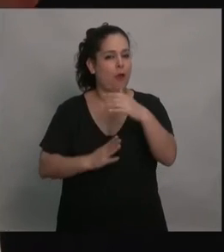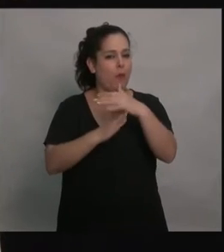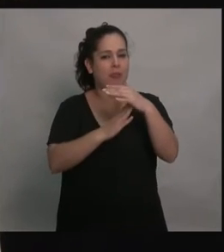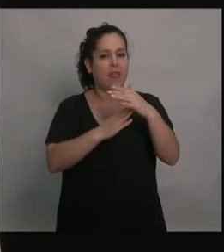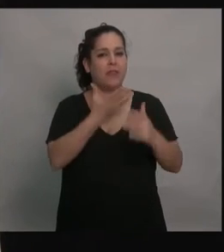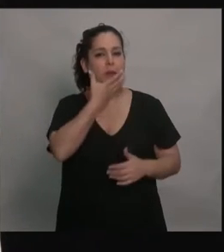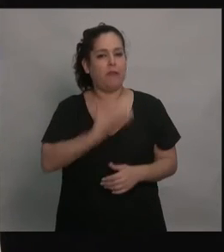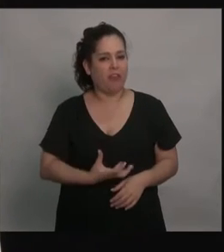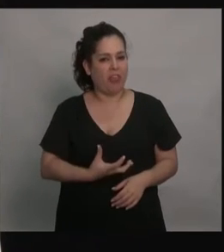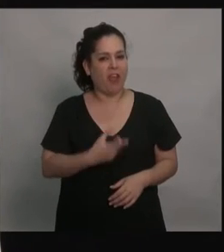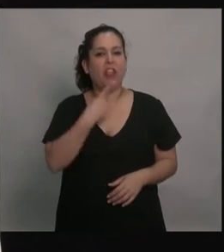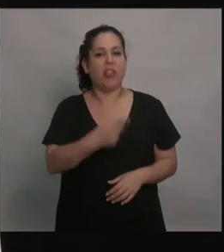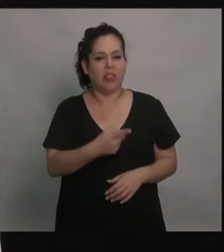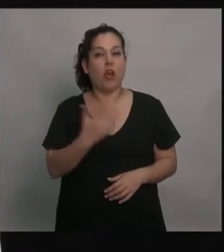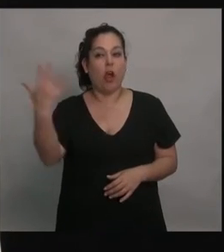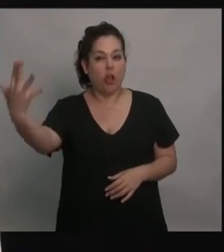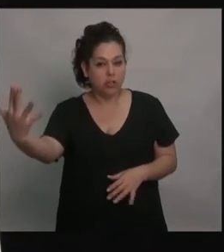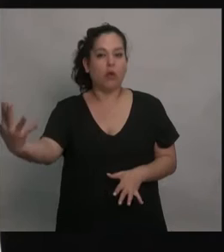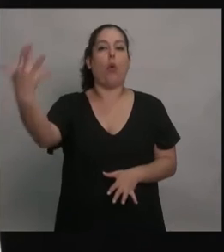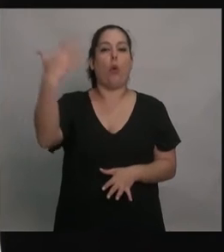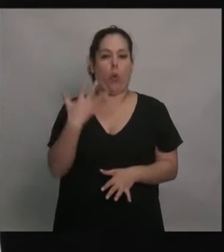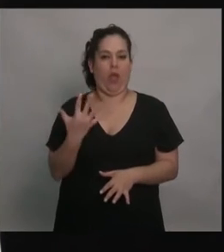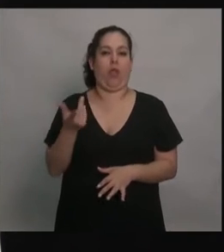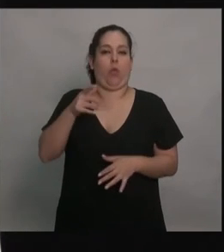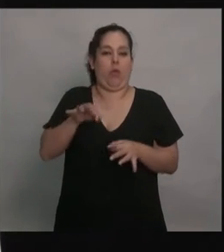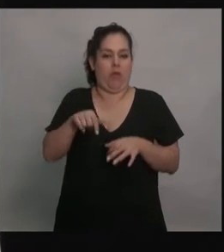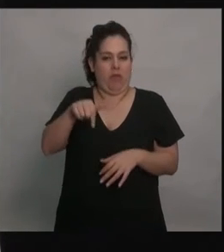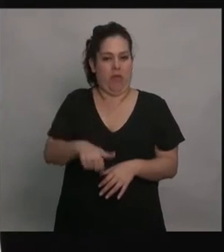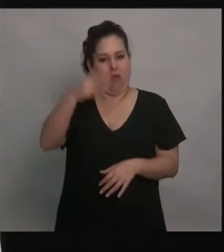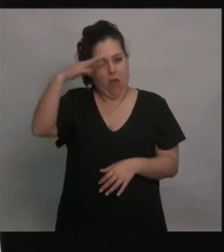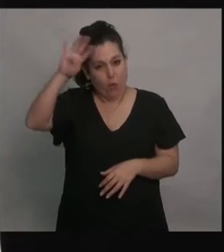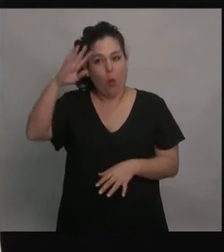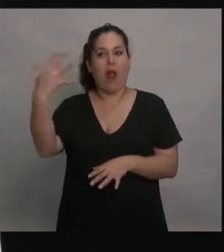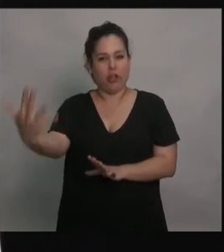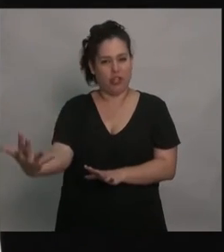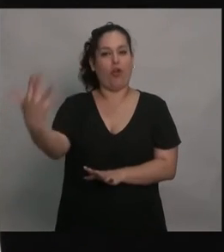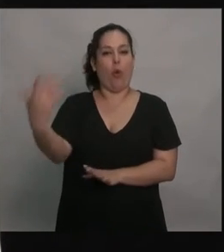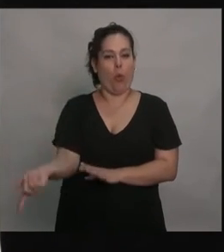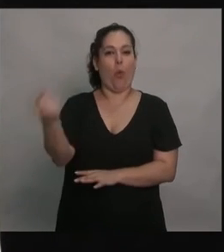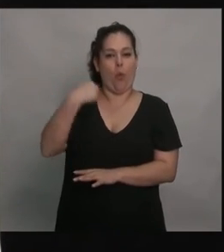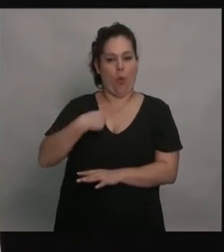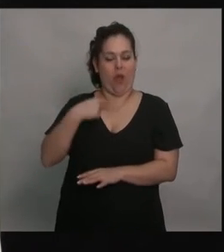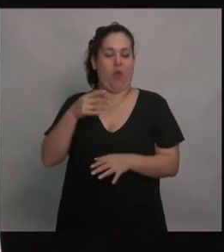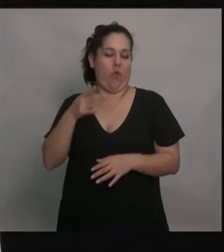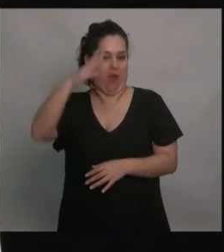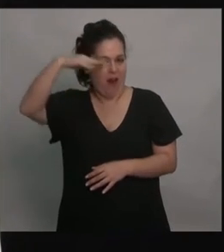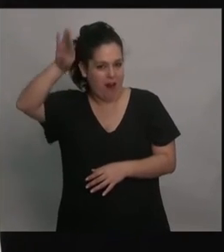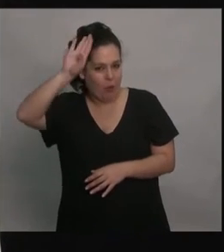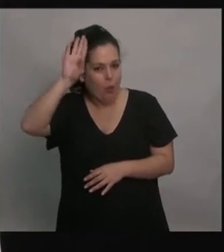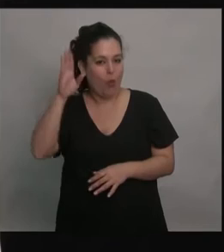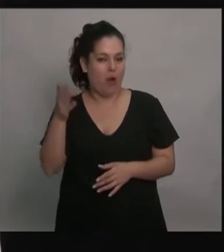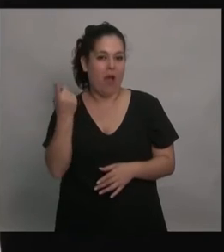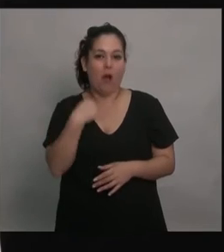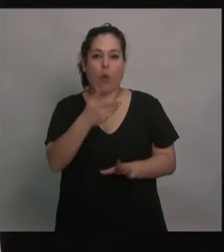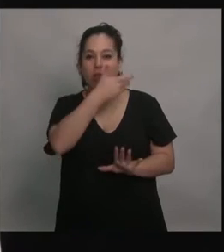dijo: los cinco volverán a Cuba. Y se cumplió. Y los cinco volvieron, ¿verdad? Como cuando se